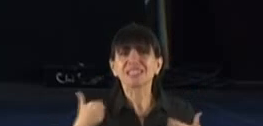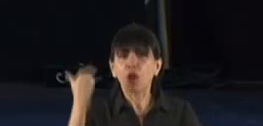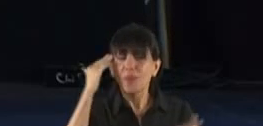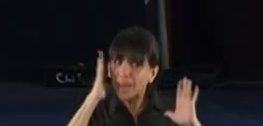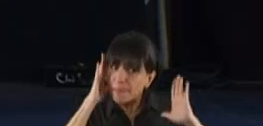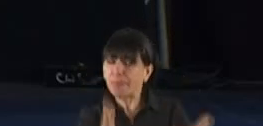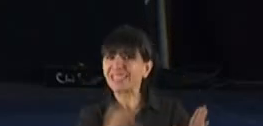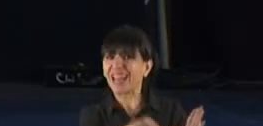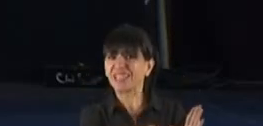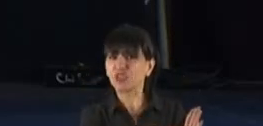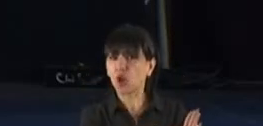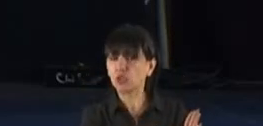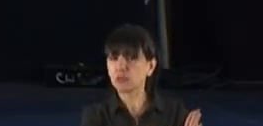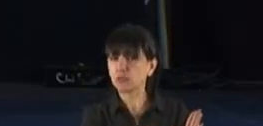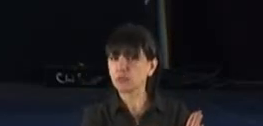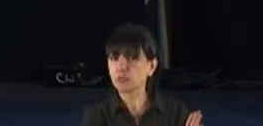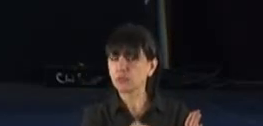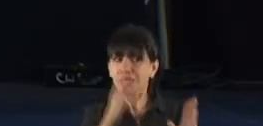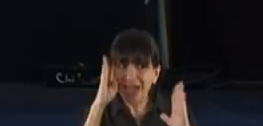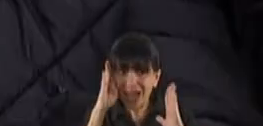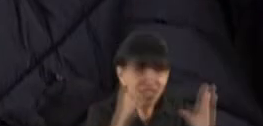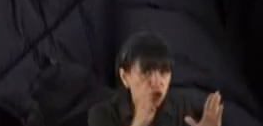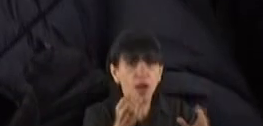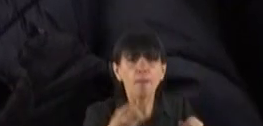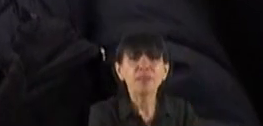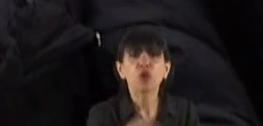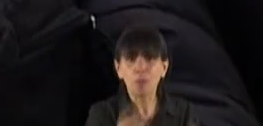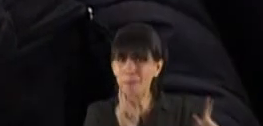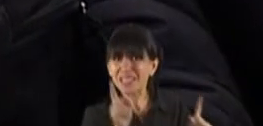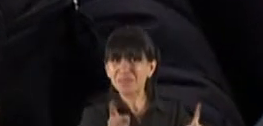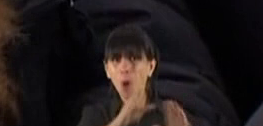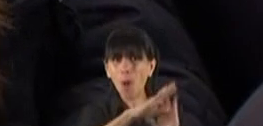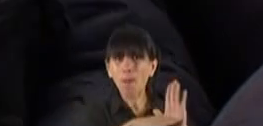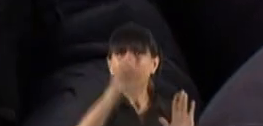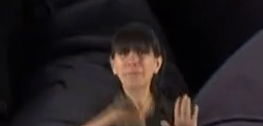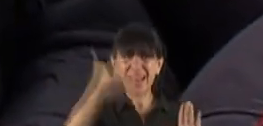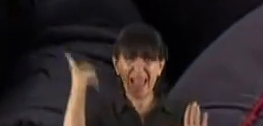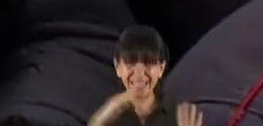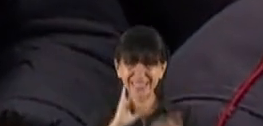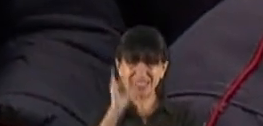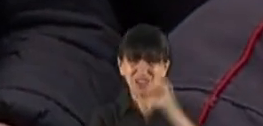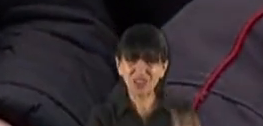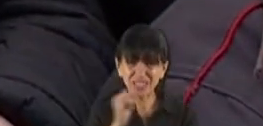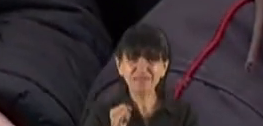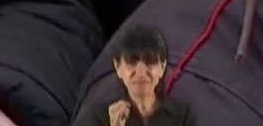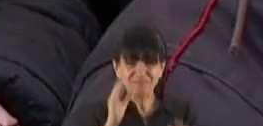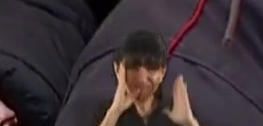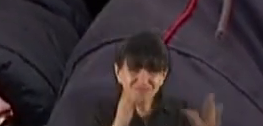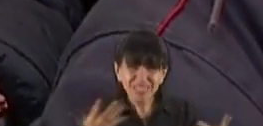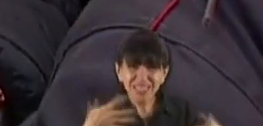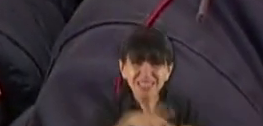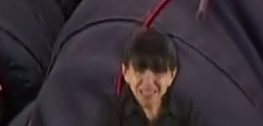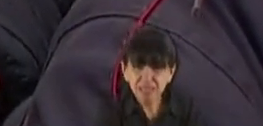¿Cómo empezó esa atención? Precisamente con ese plan de abordaje integral que en el año 2022 presentamos en el